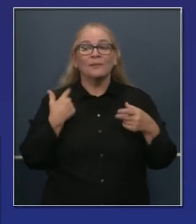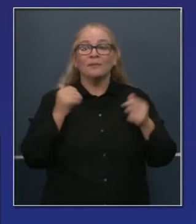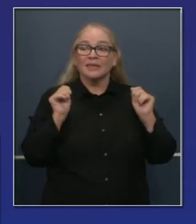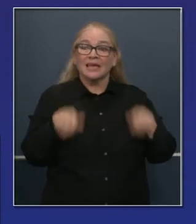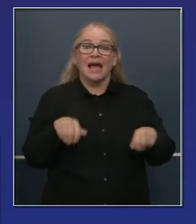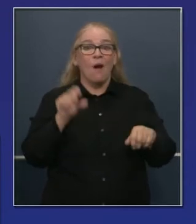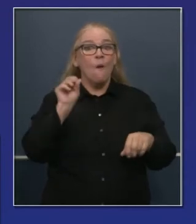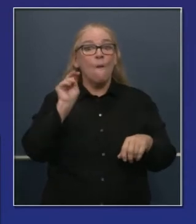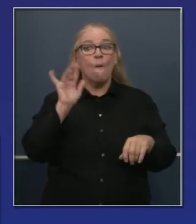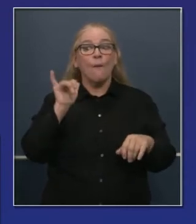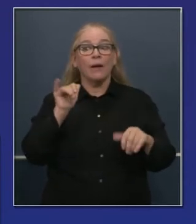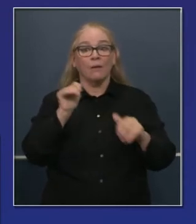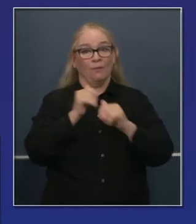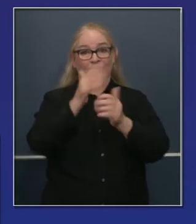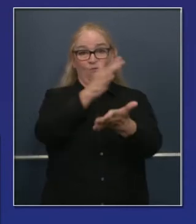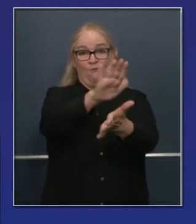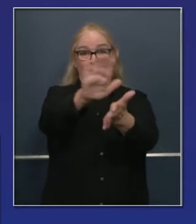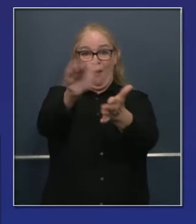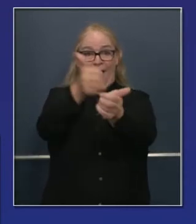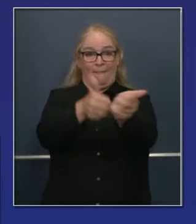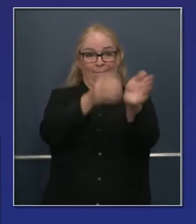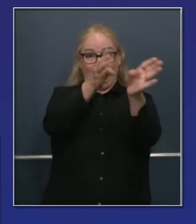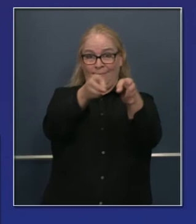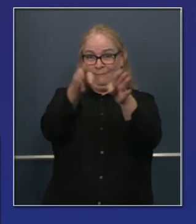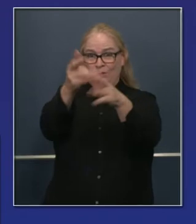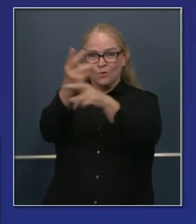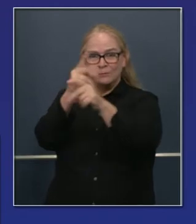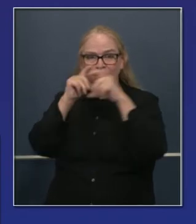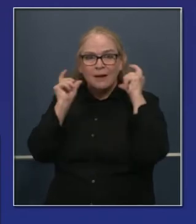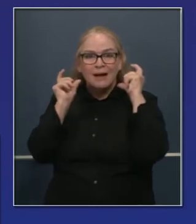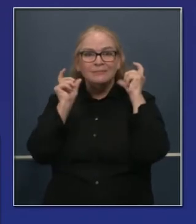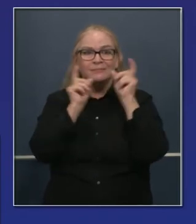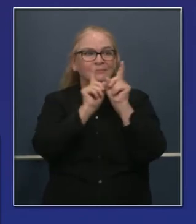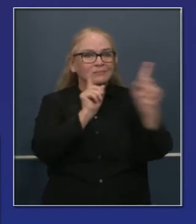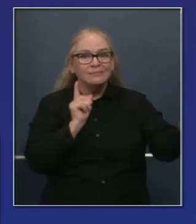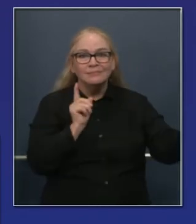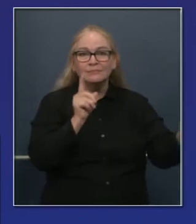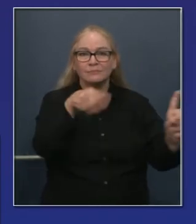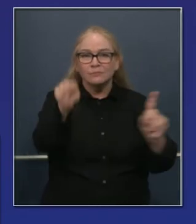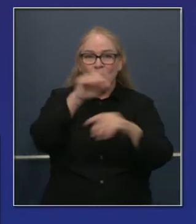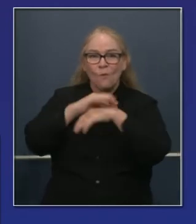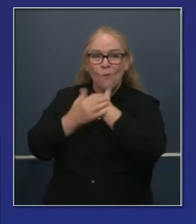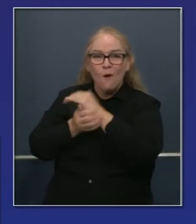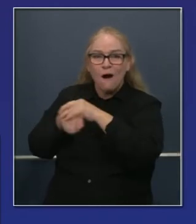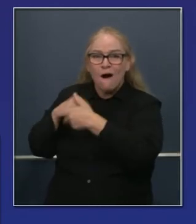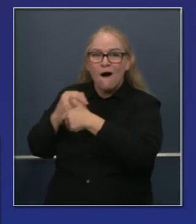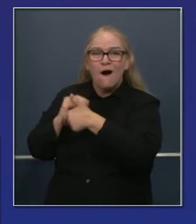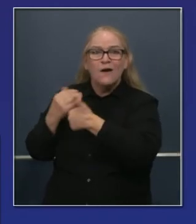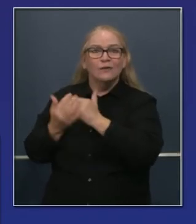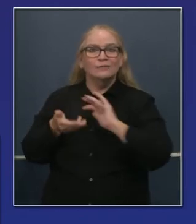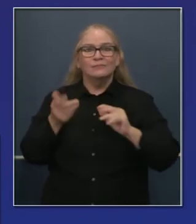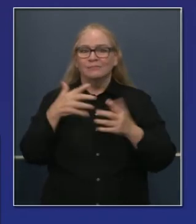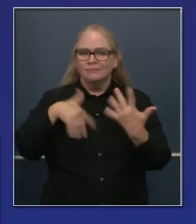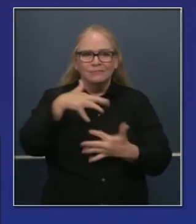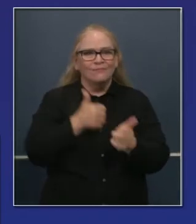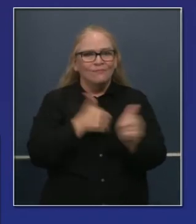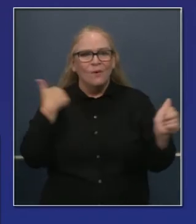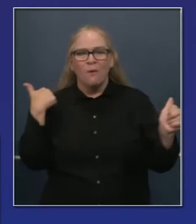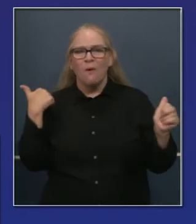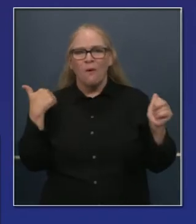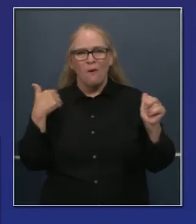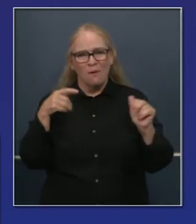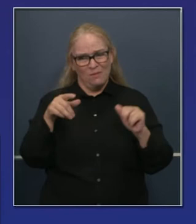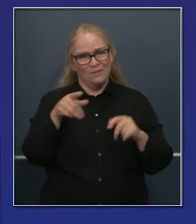puede ser importante gracias a la resolución de ustedes individualmente de usar mascarillas guardar distancia es